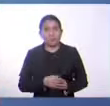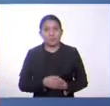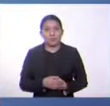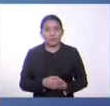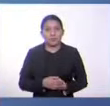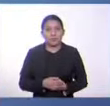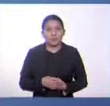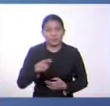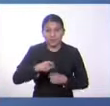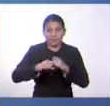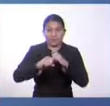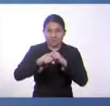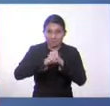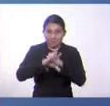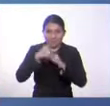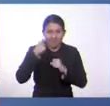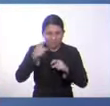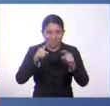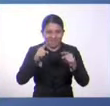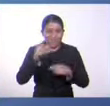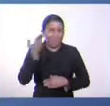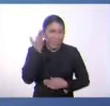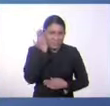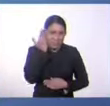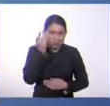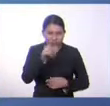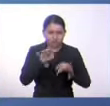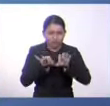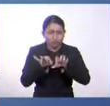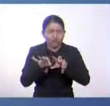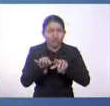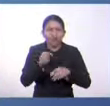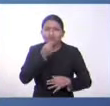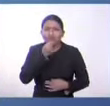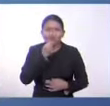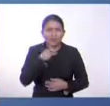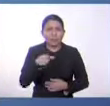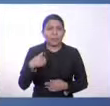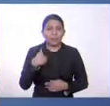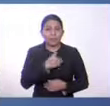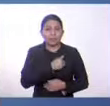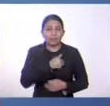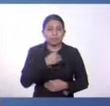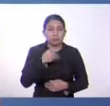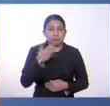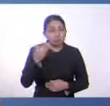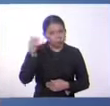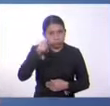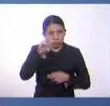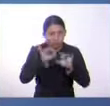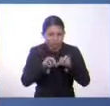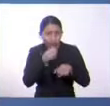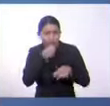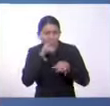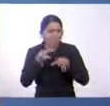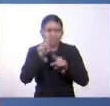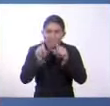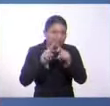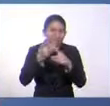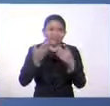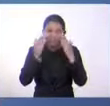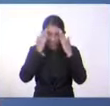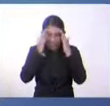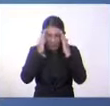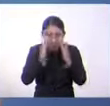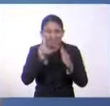esta publicación que ustedes están viendo a través de Facebook o a través de la página del Ministerio, que nos manden sus comentarios, porque queremos escucharlos, queremos